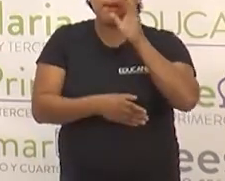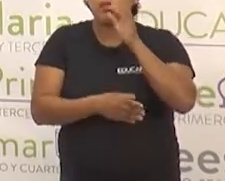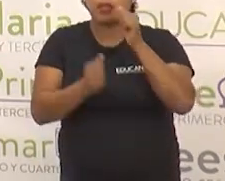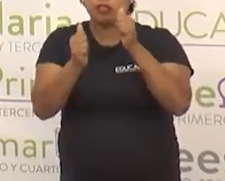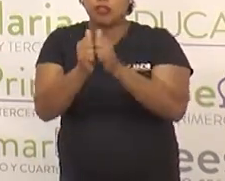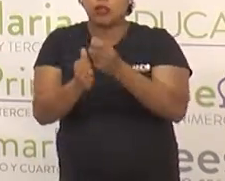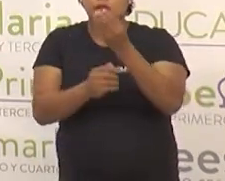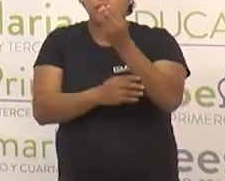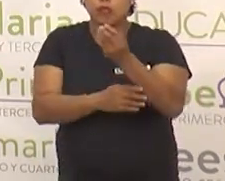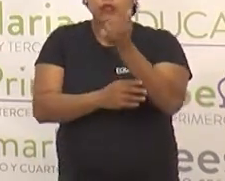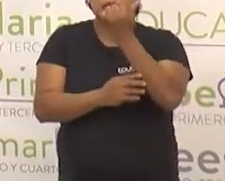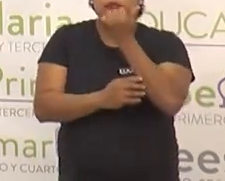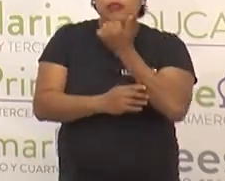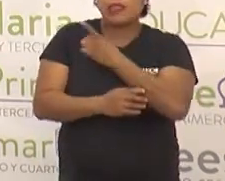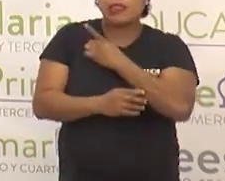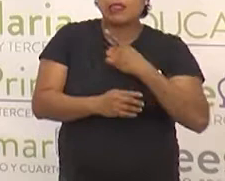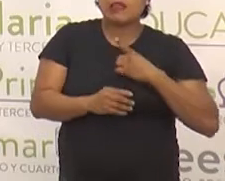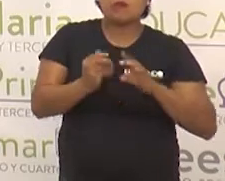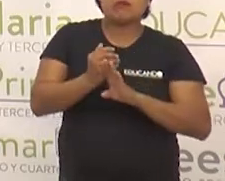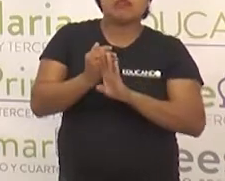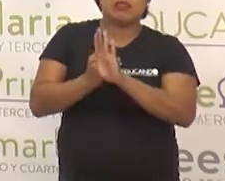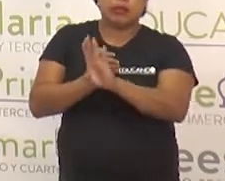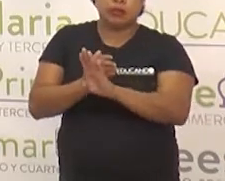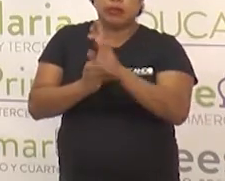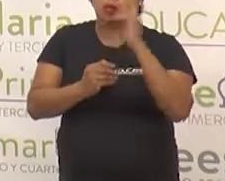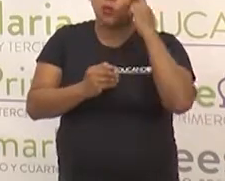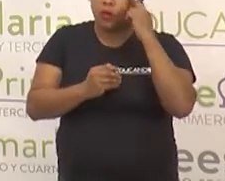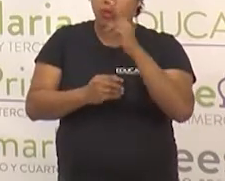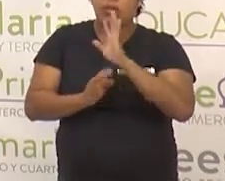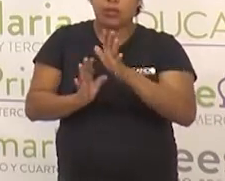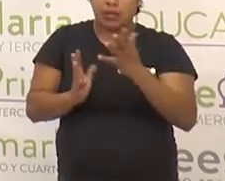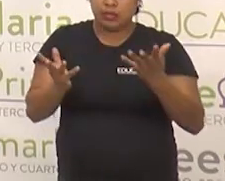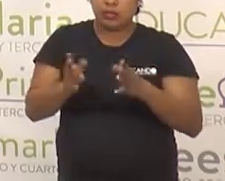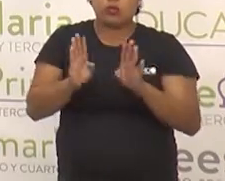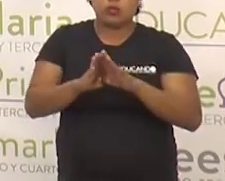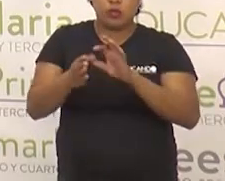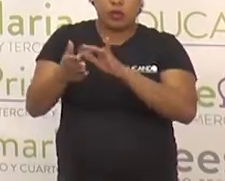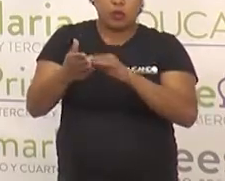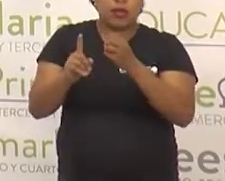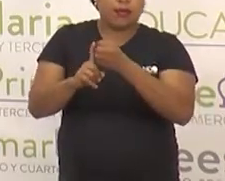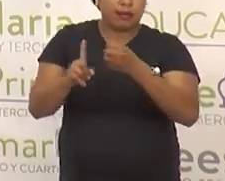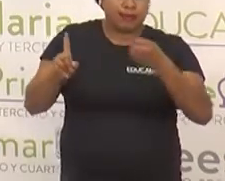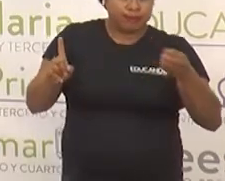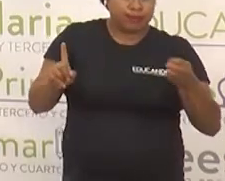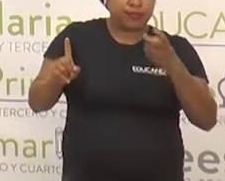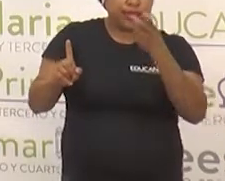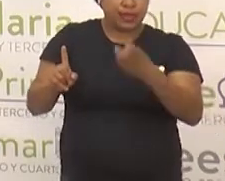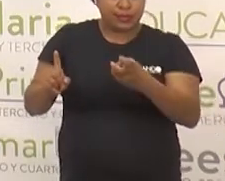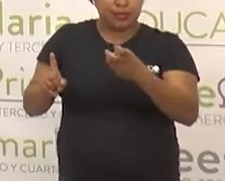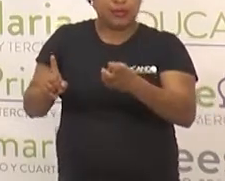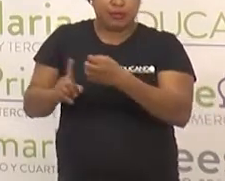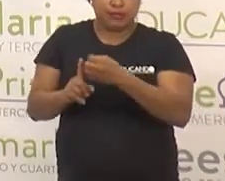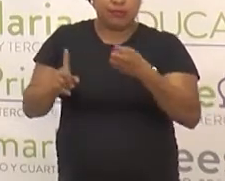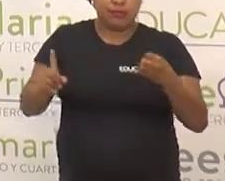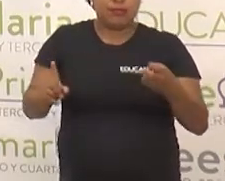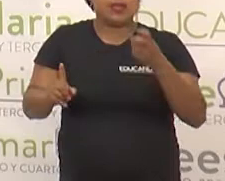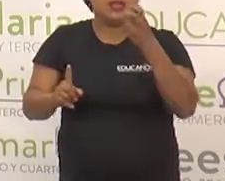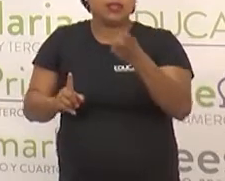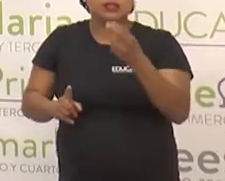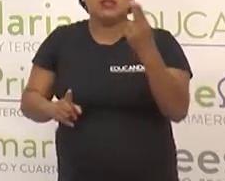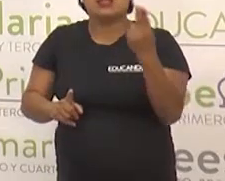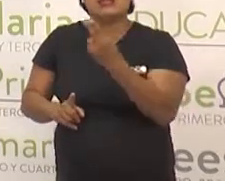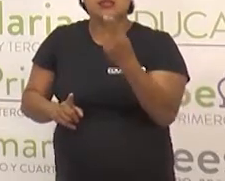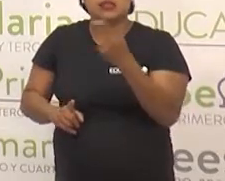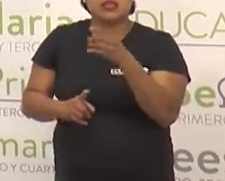¿Te acuerdas que ya hicimos una lectura general de esta oración? Y